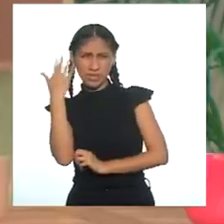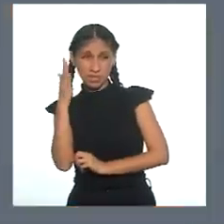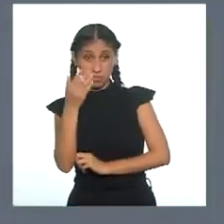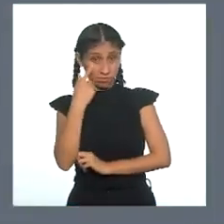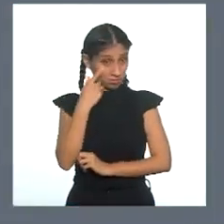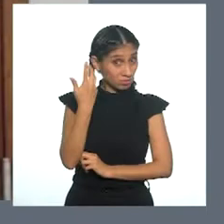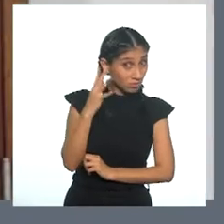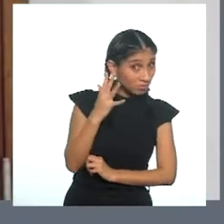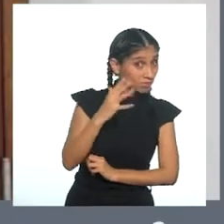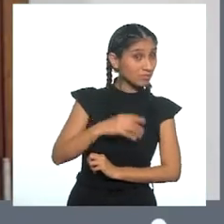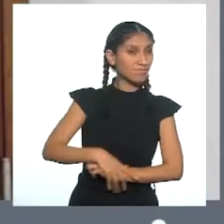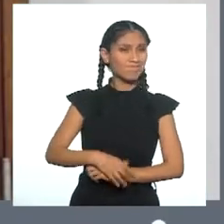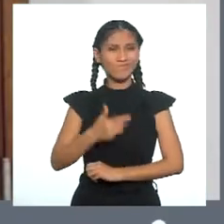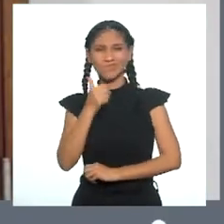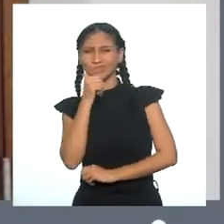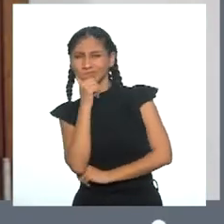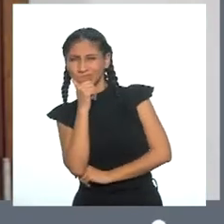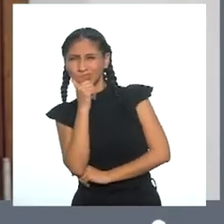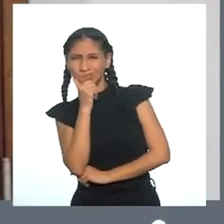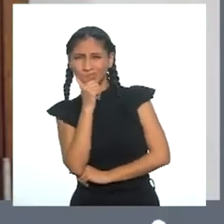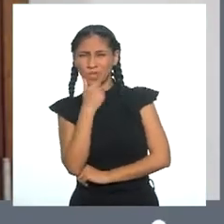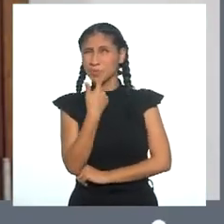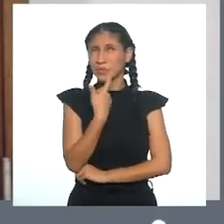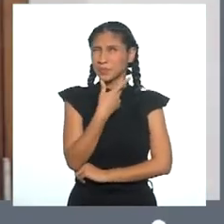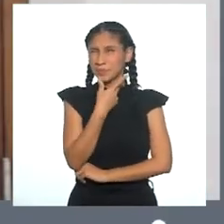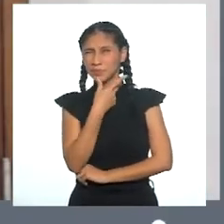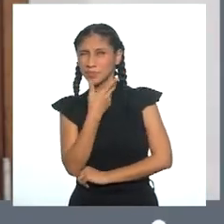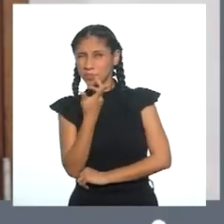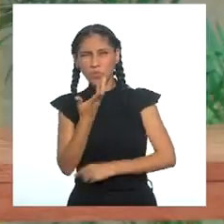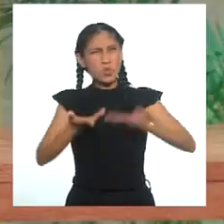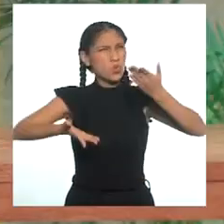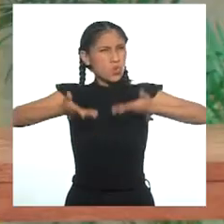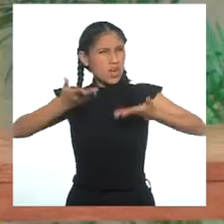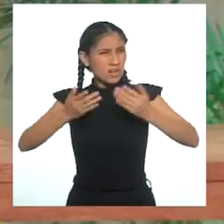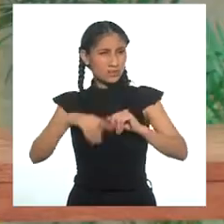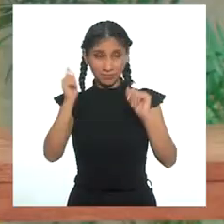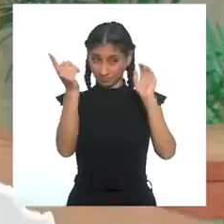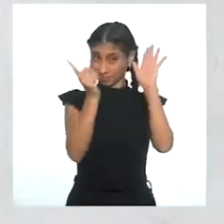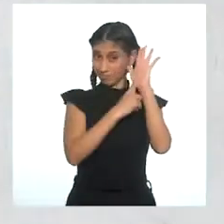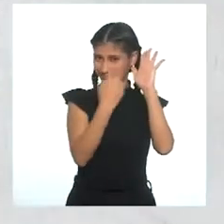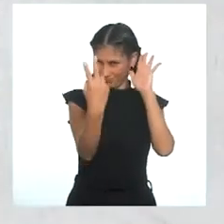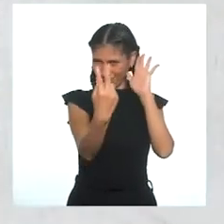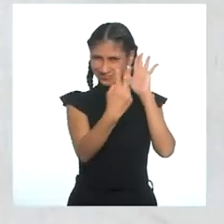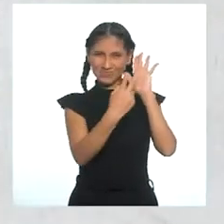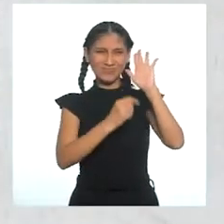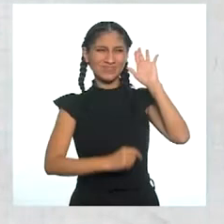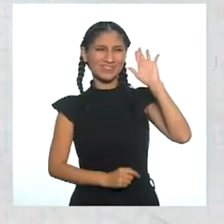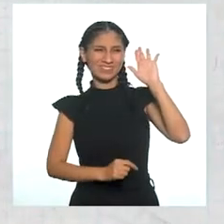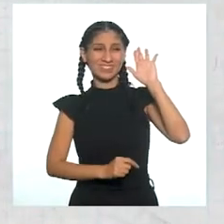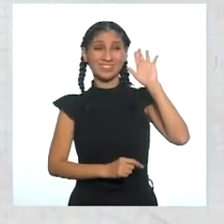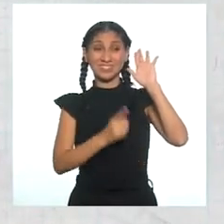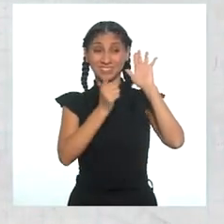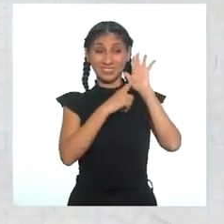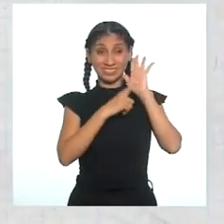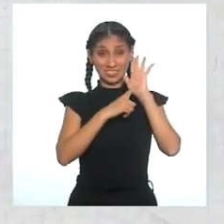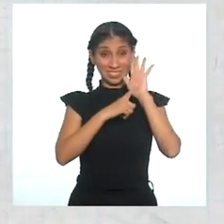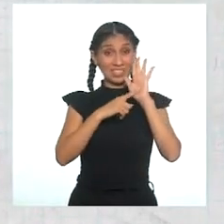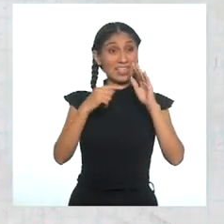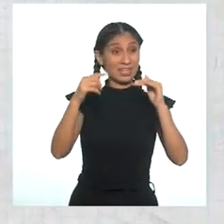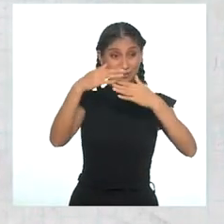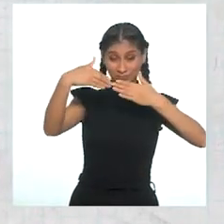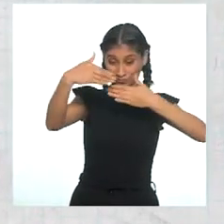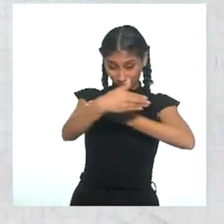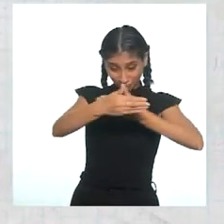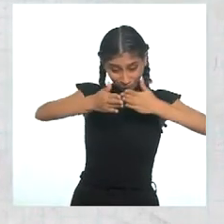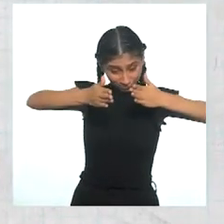no? No estoy segura. ¿Cuál es? Esta, mira, en el caso de la cama de siembra de tamaño